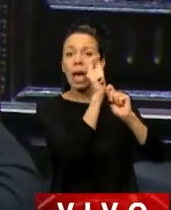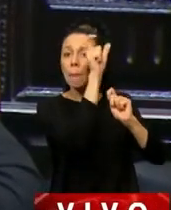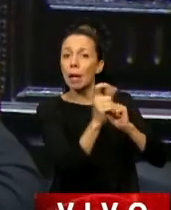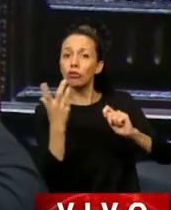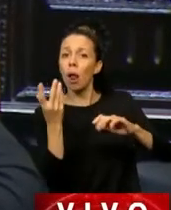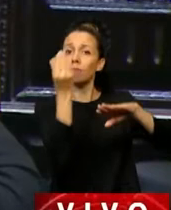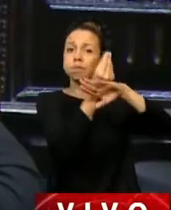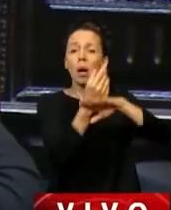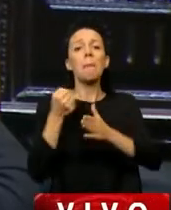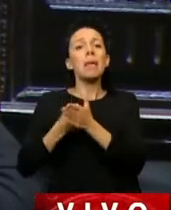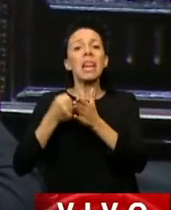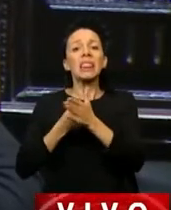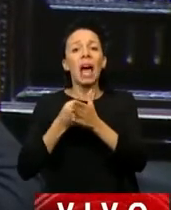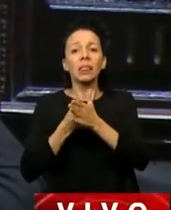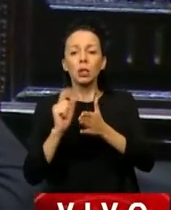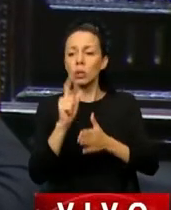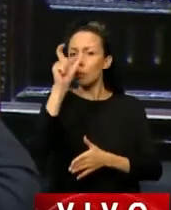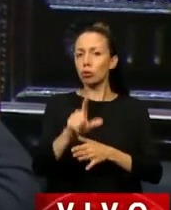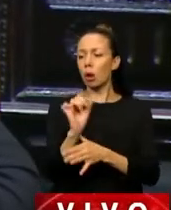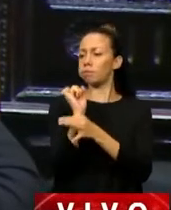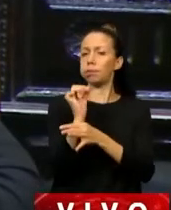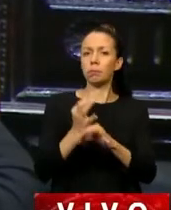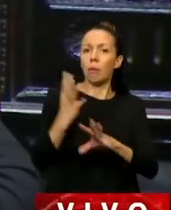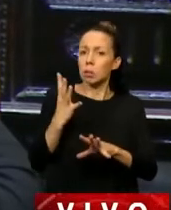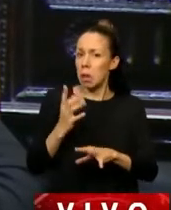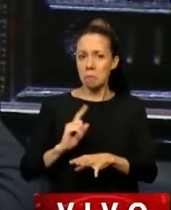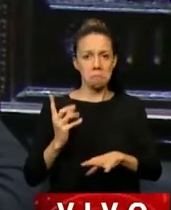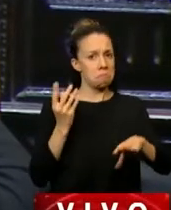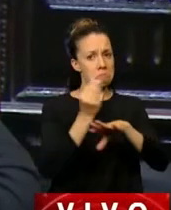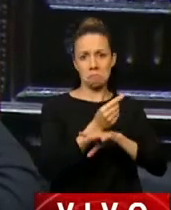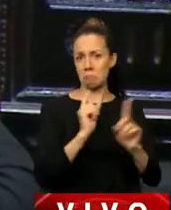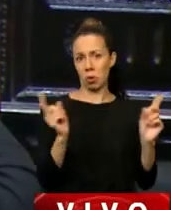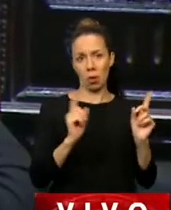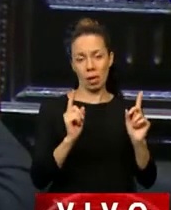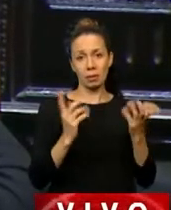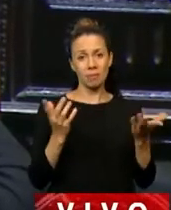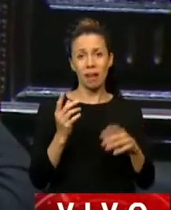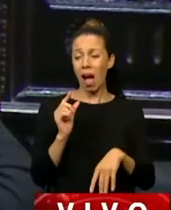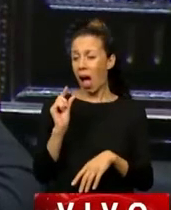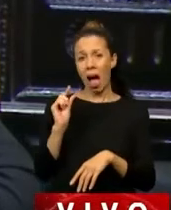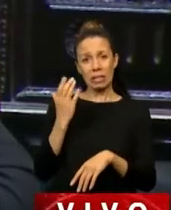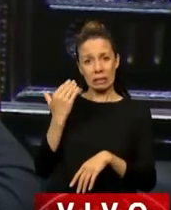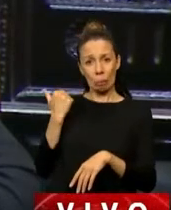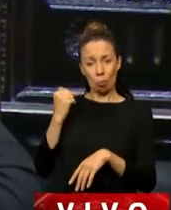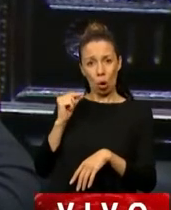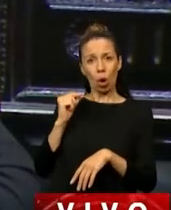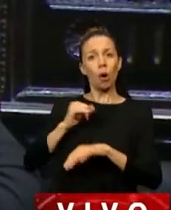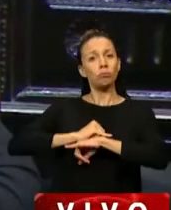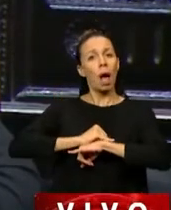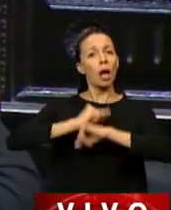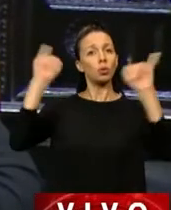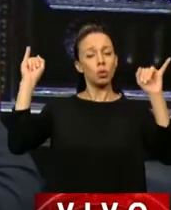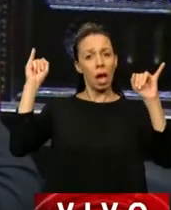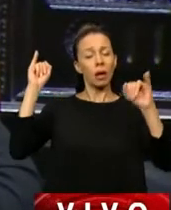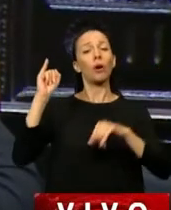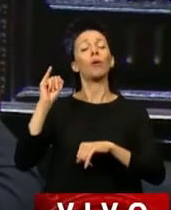para administrar el organismo. Sin ir más lejos, acaba de anunciar hace pocas horas la responsable del PAMI,